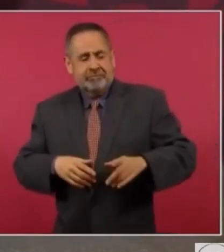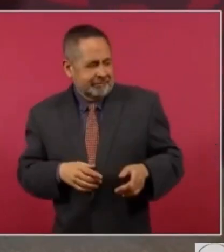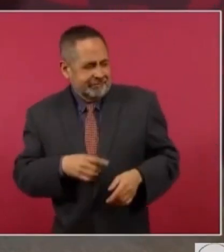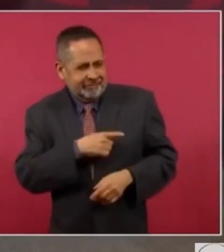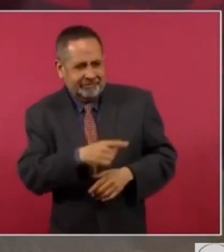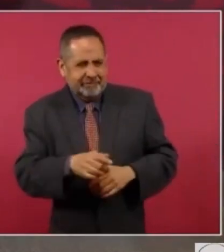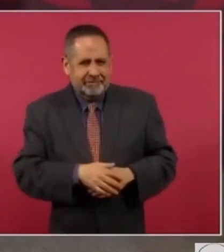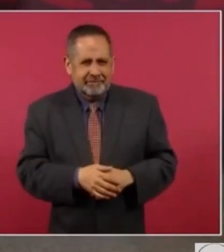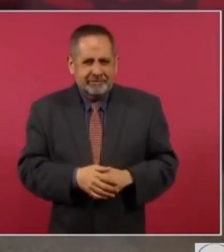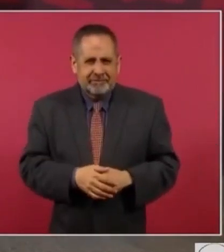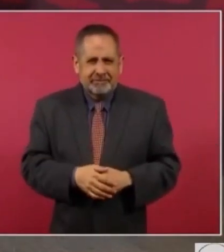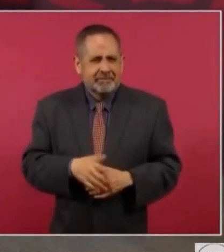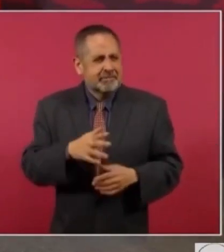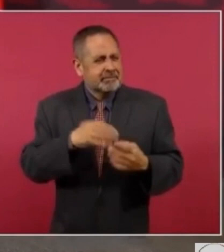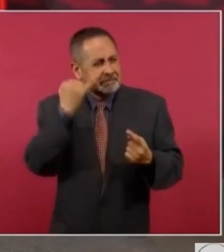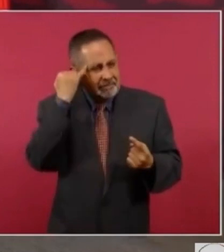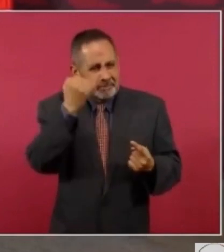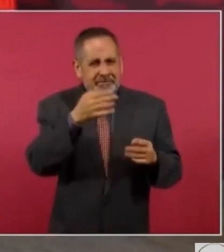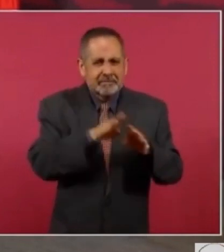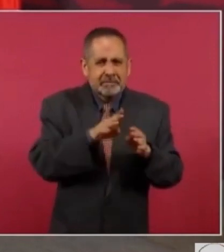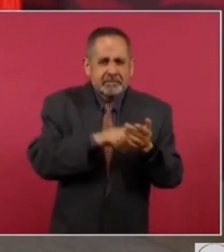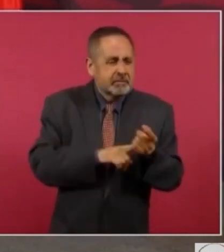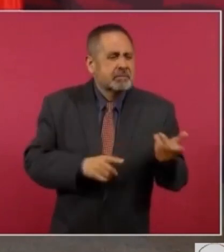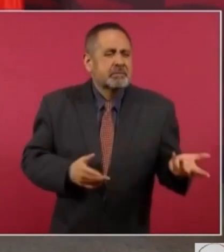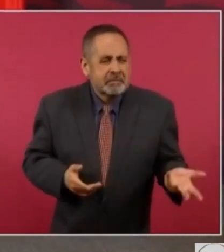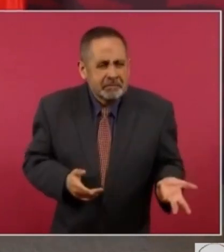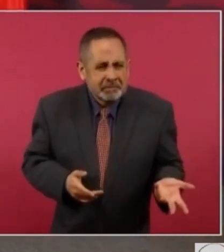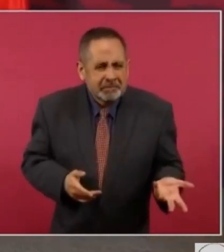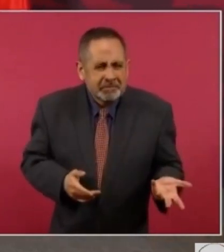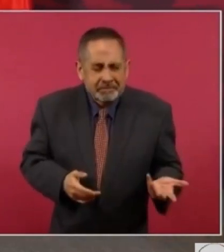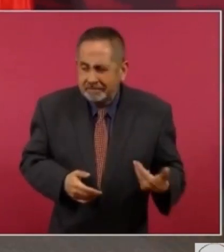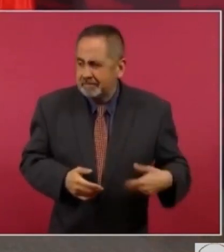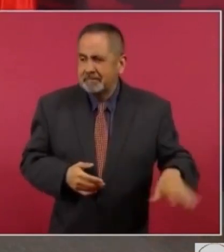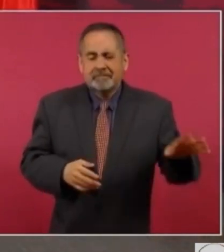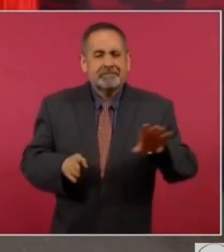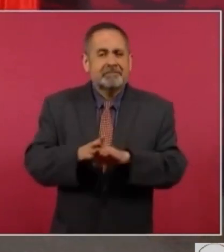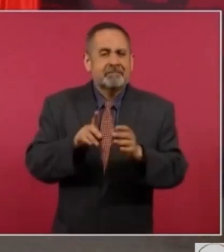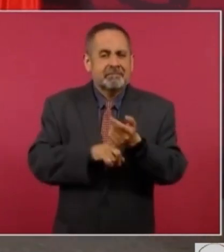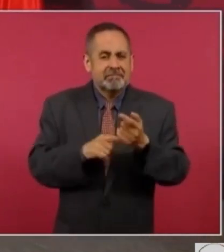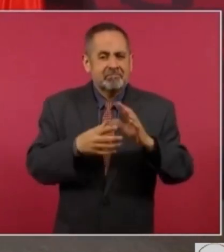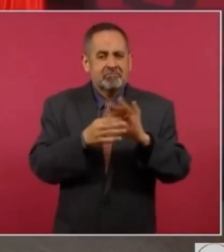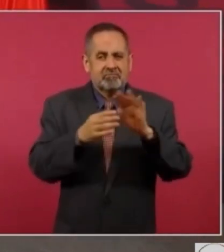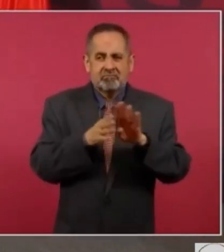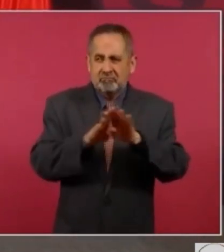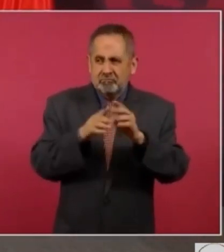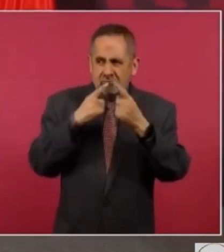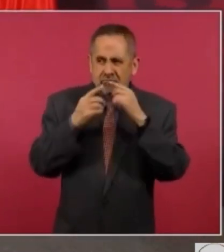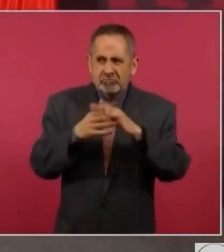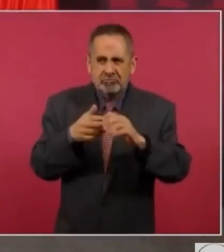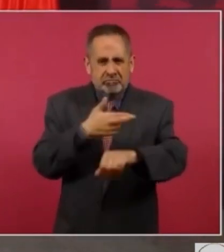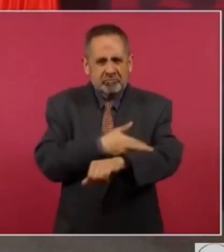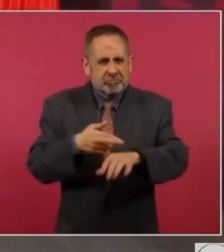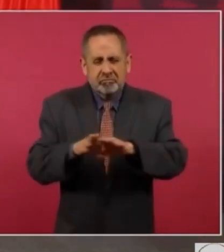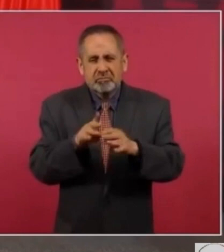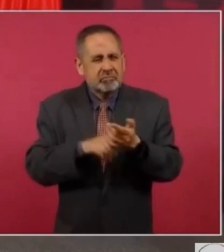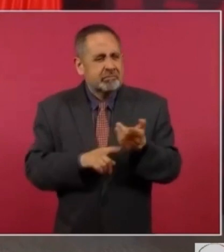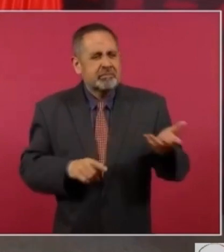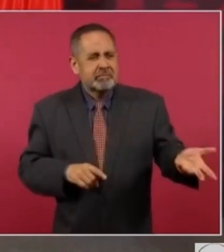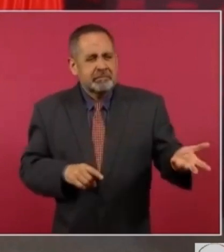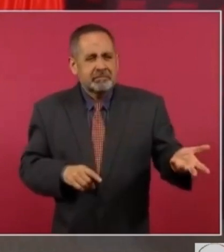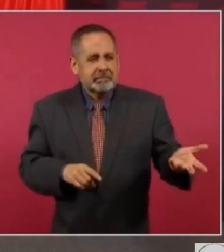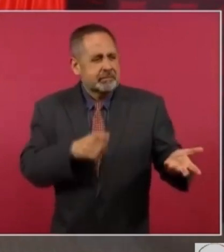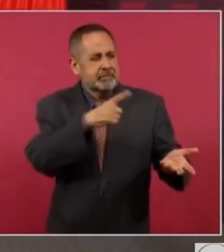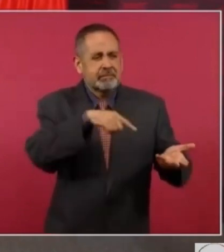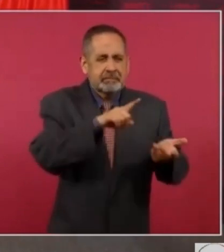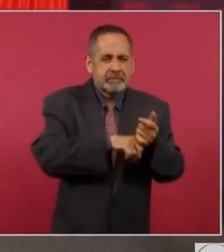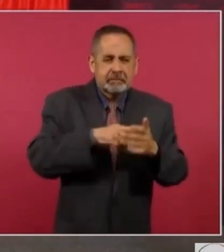qué ideales pueden tener, qué principios. Si hasta la gente que tiene ideales, que tiene principios, se